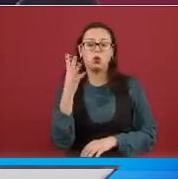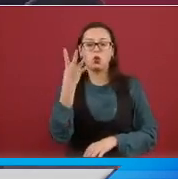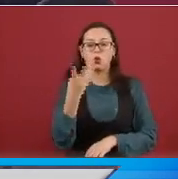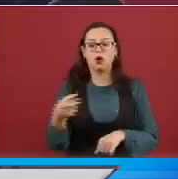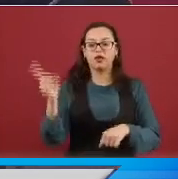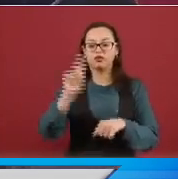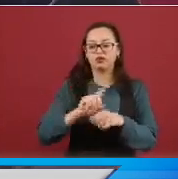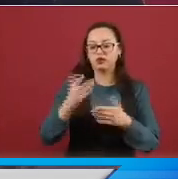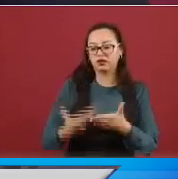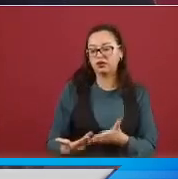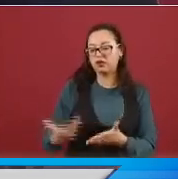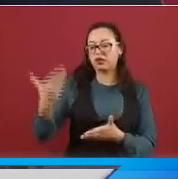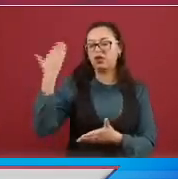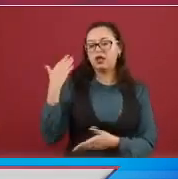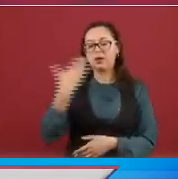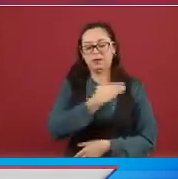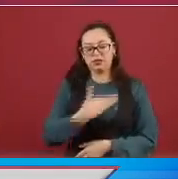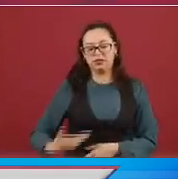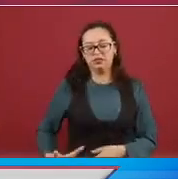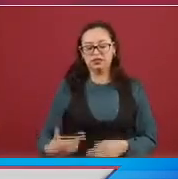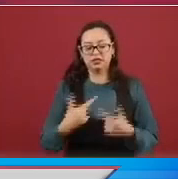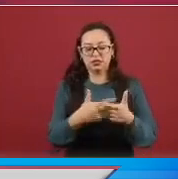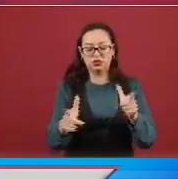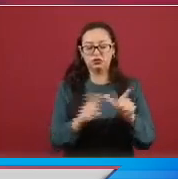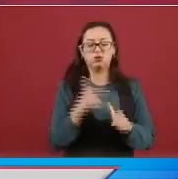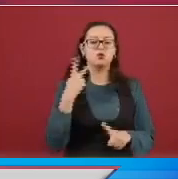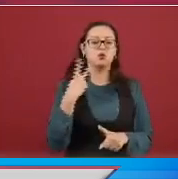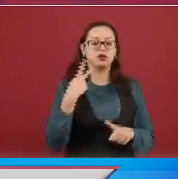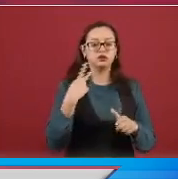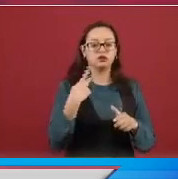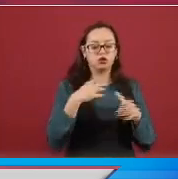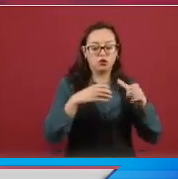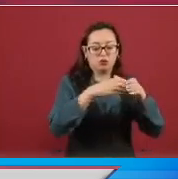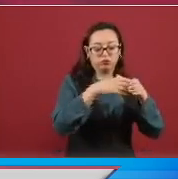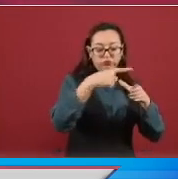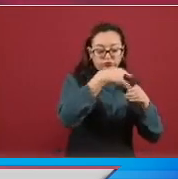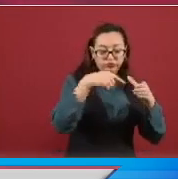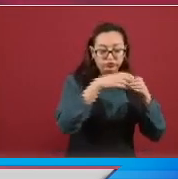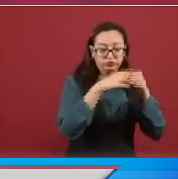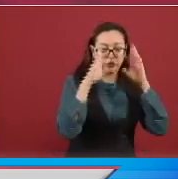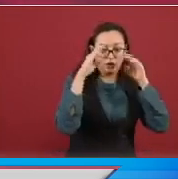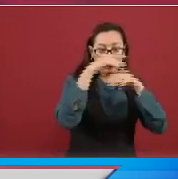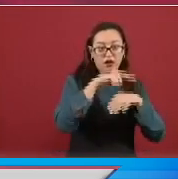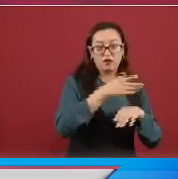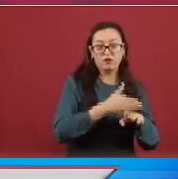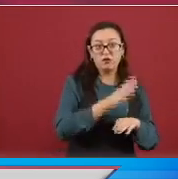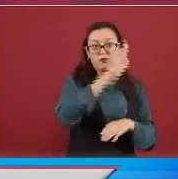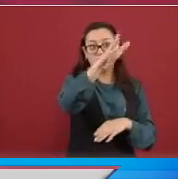el presidente de un partido conservador fue a la OEA